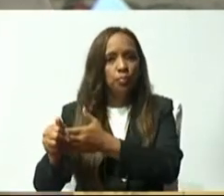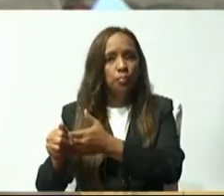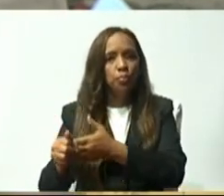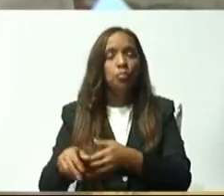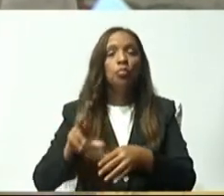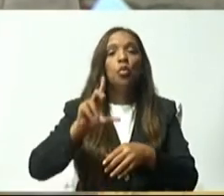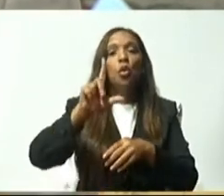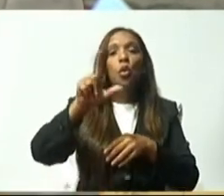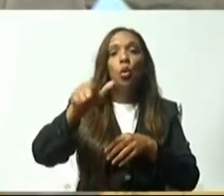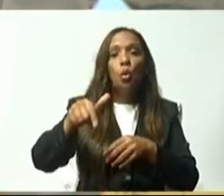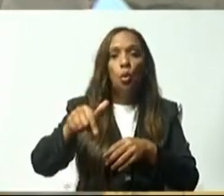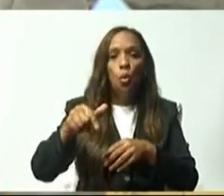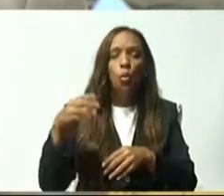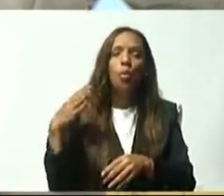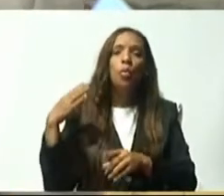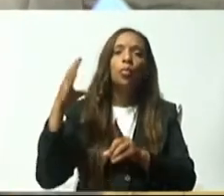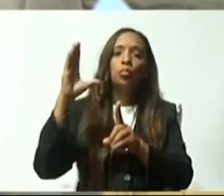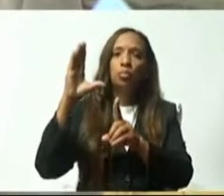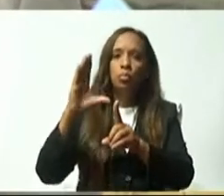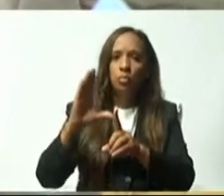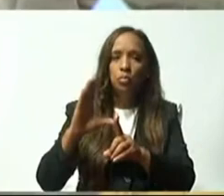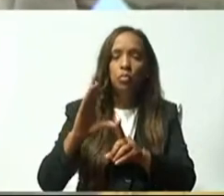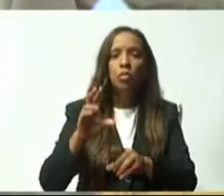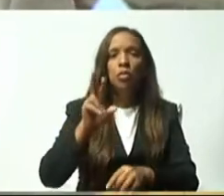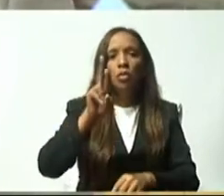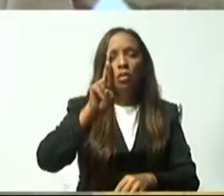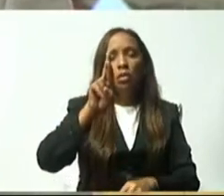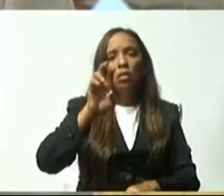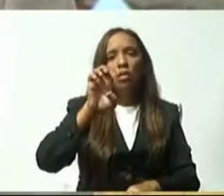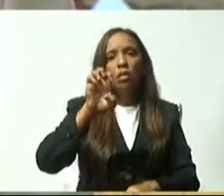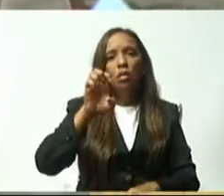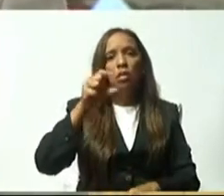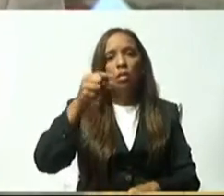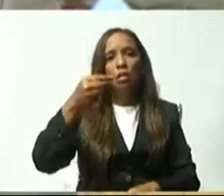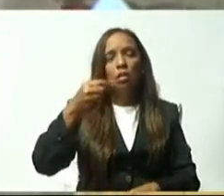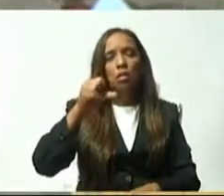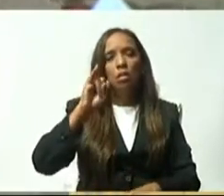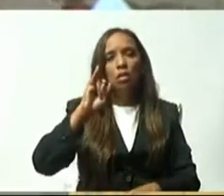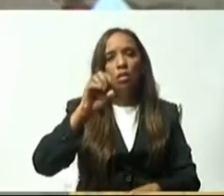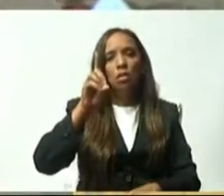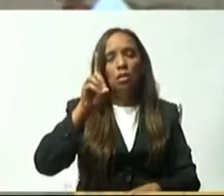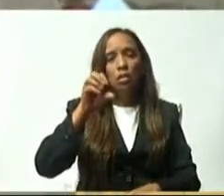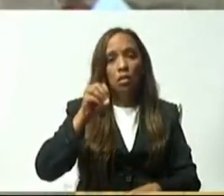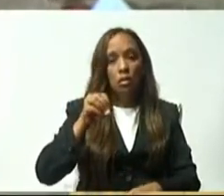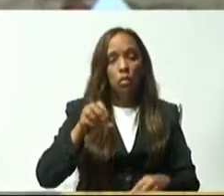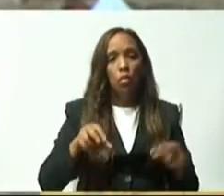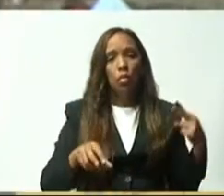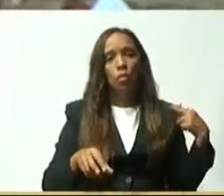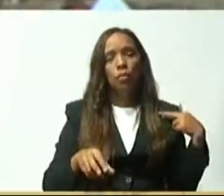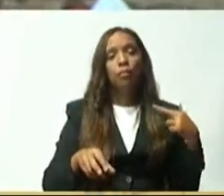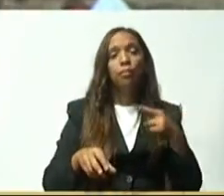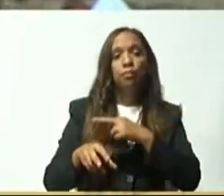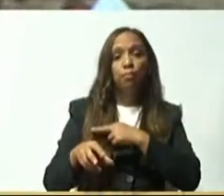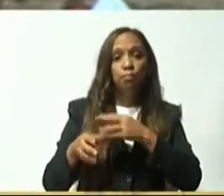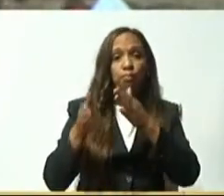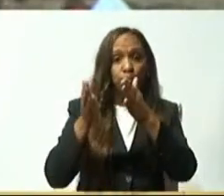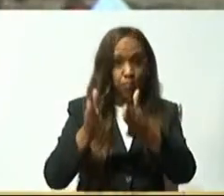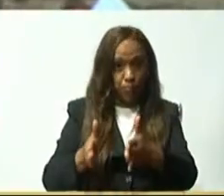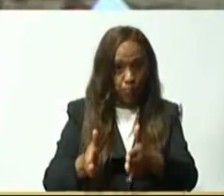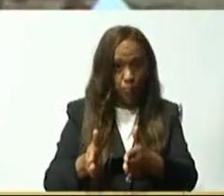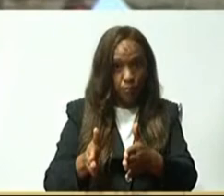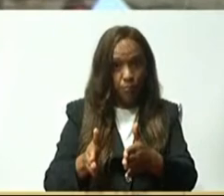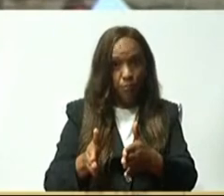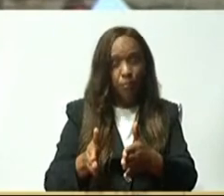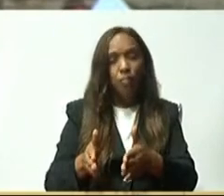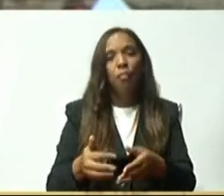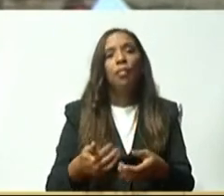Santiago. Y posterior a ella, a mi gestión como regidor, me postulé como diputado y salí electo diputado en la convención interna